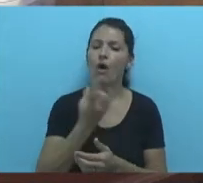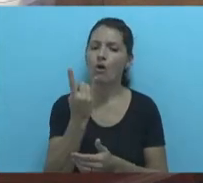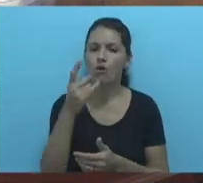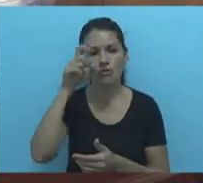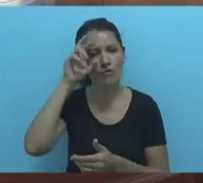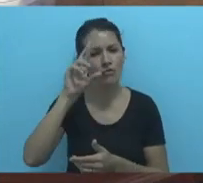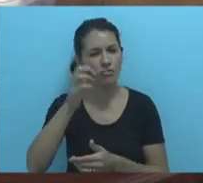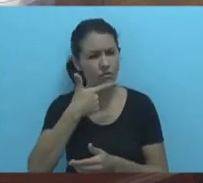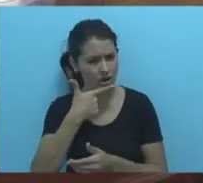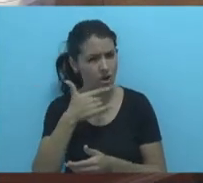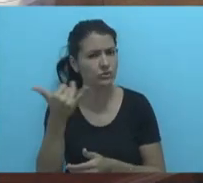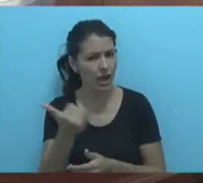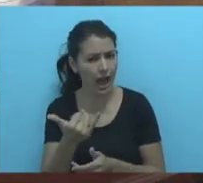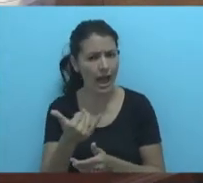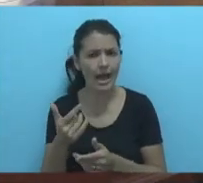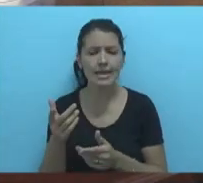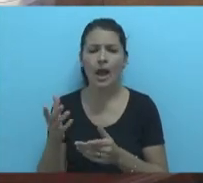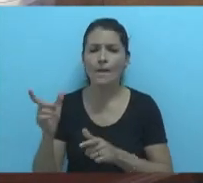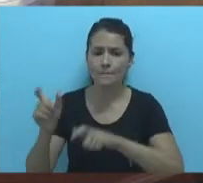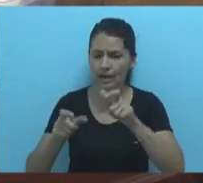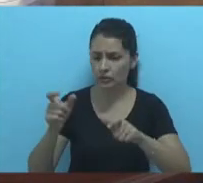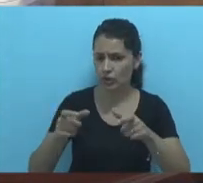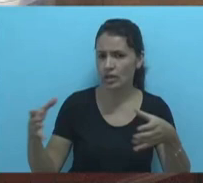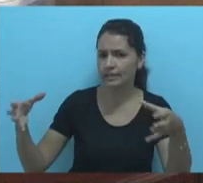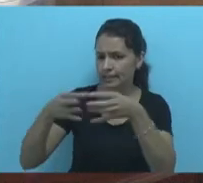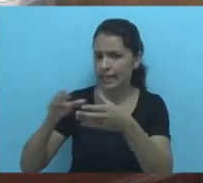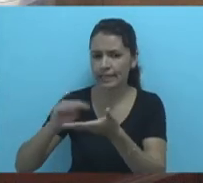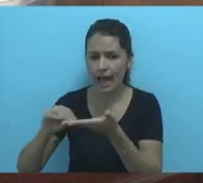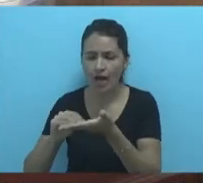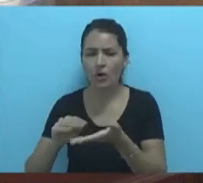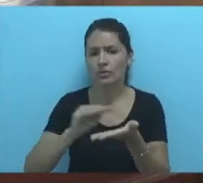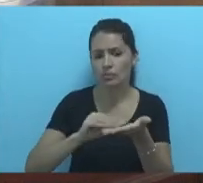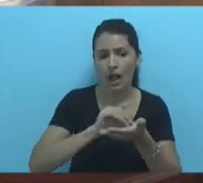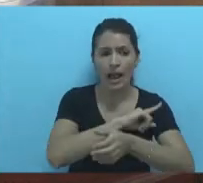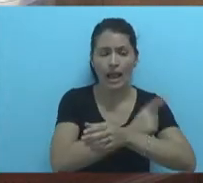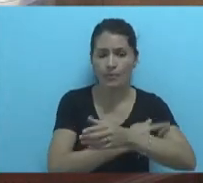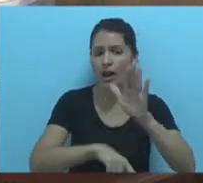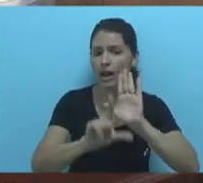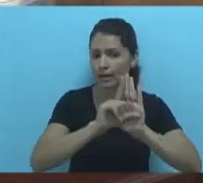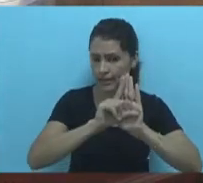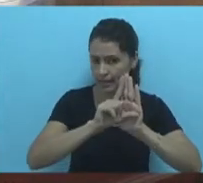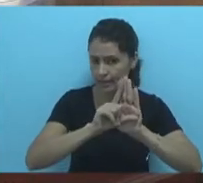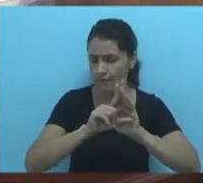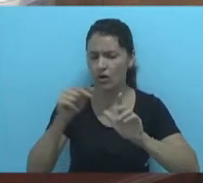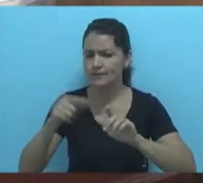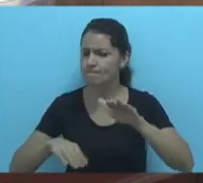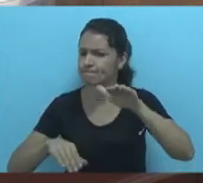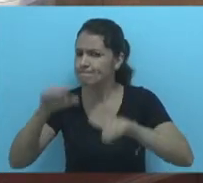prevé fueros que amplían privilegios de quienes integran uno de los poderes del Estado y que eso genera un desequilibrio muy grande